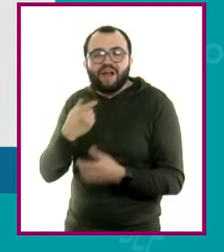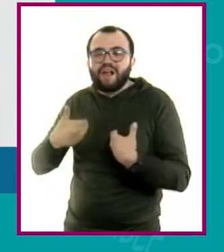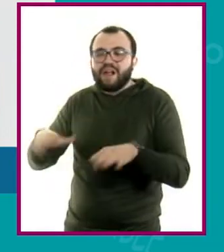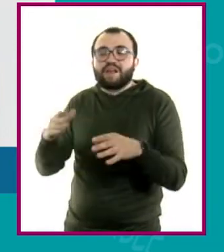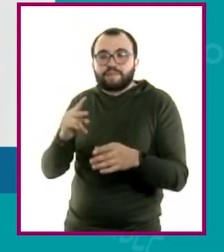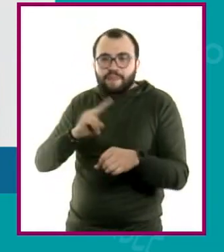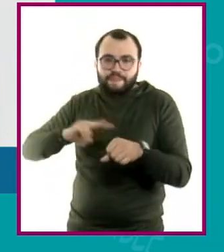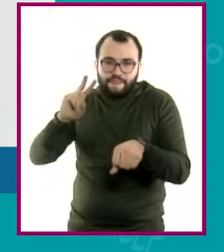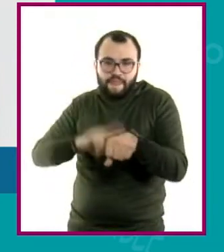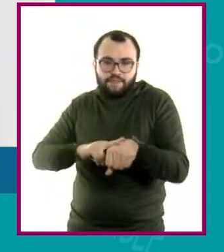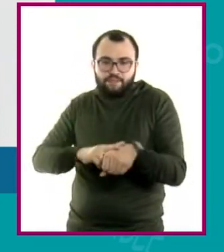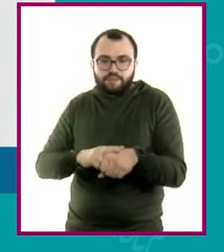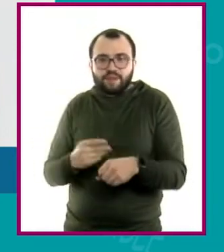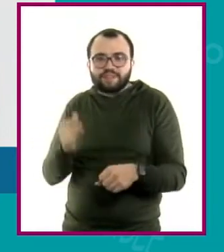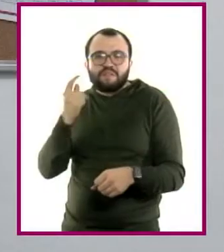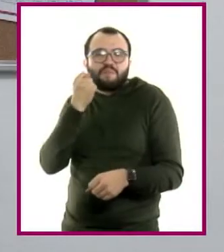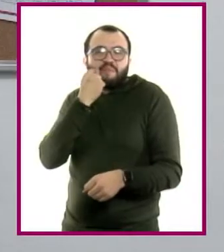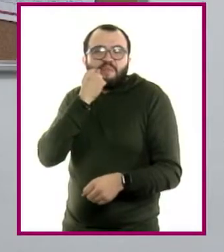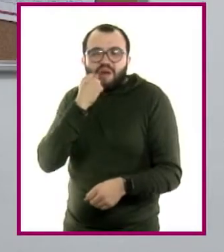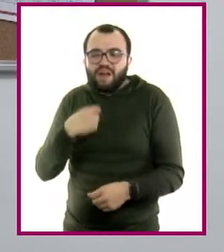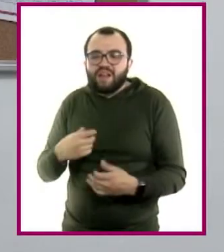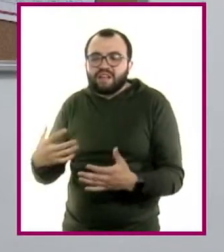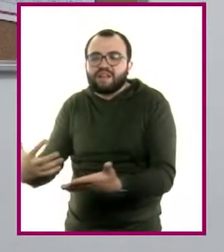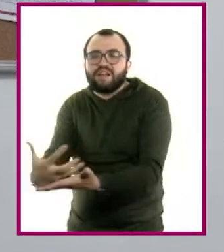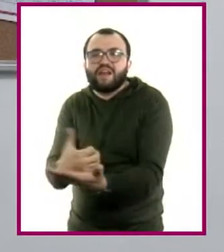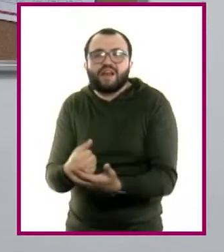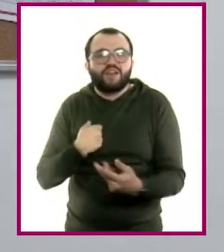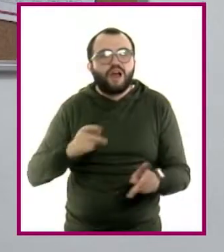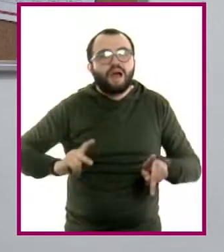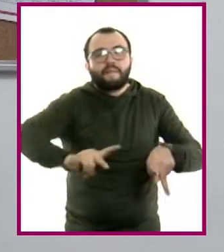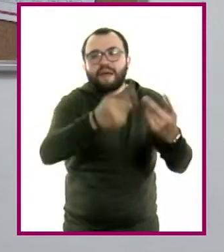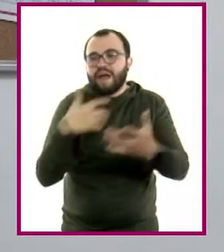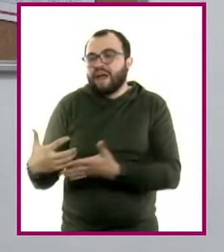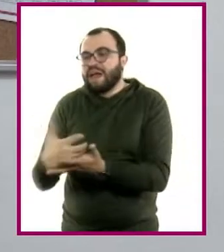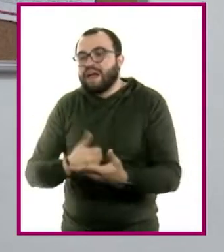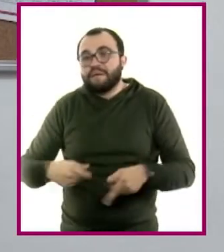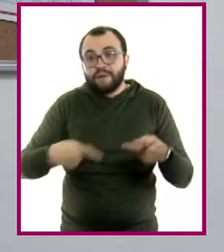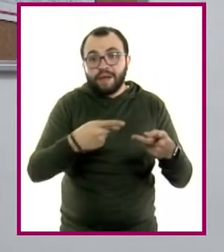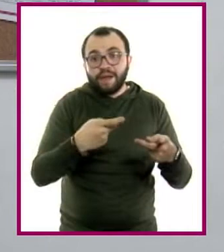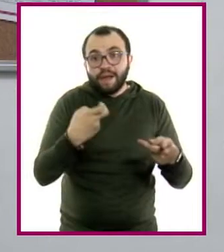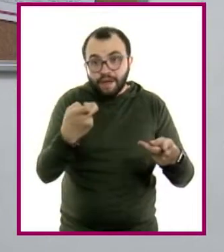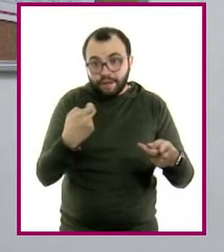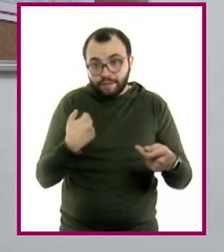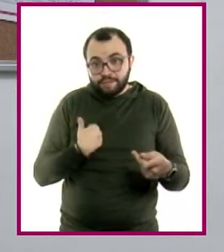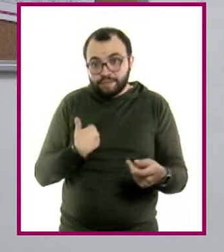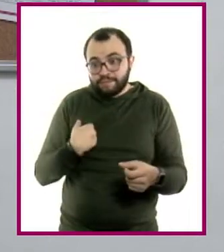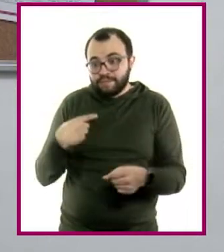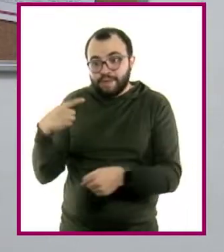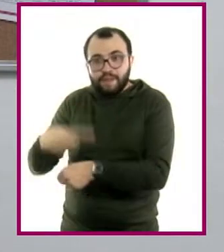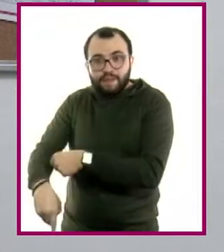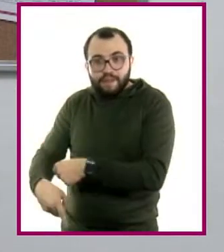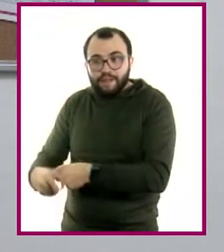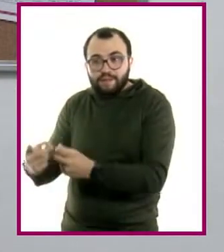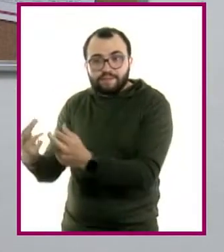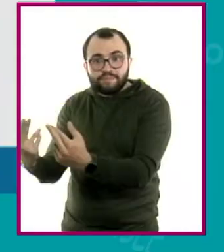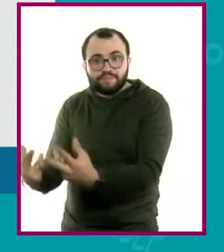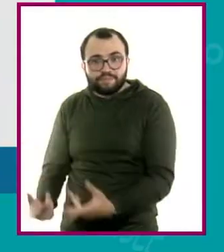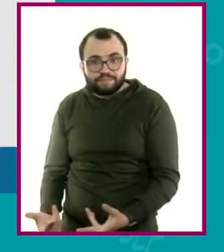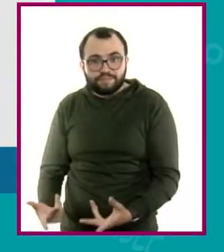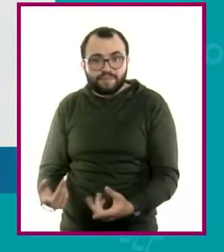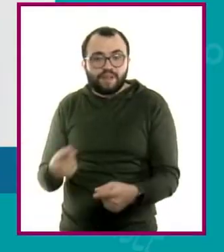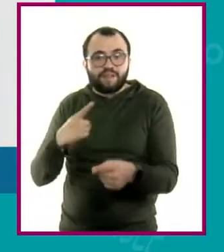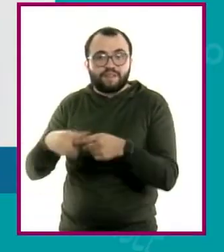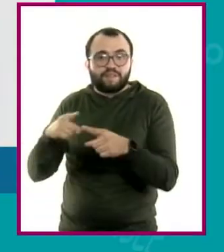riquezas naturales, y esto como consecuencia pues tiene un deterioro medioambiental. Repercute de diferentes formas